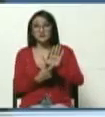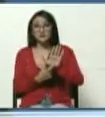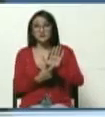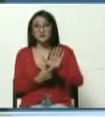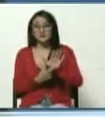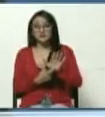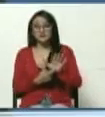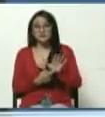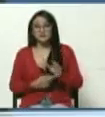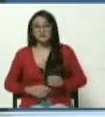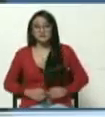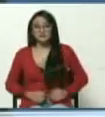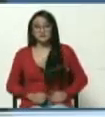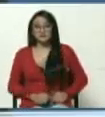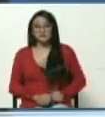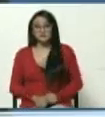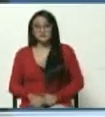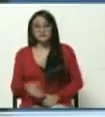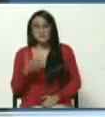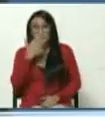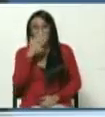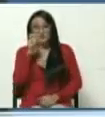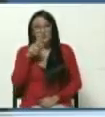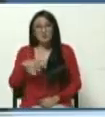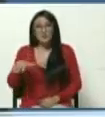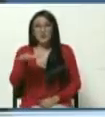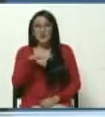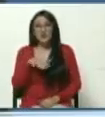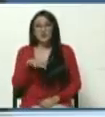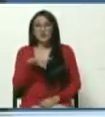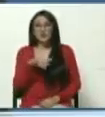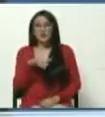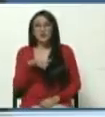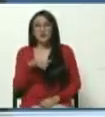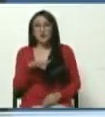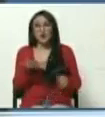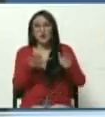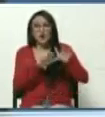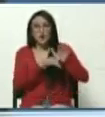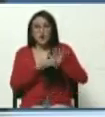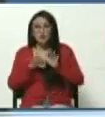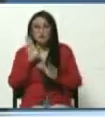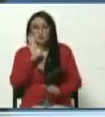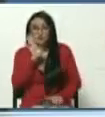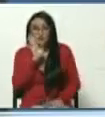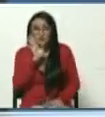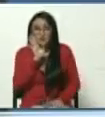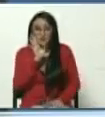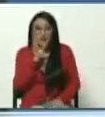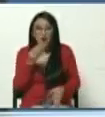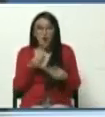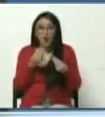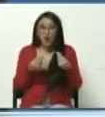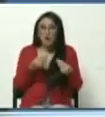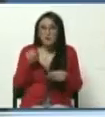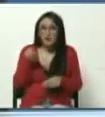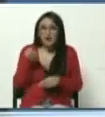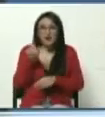ante el país y ante los pueblos la trama de corrupción y cómo